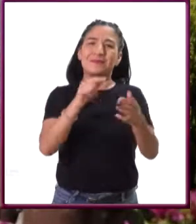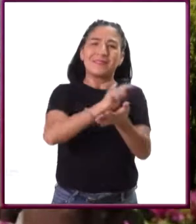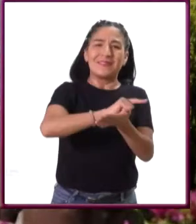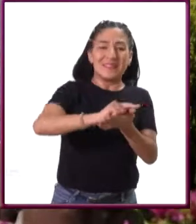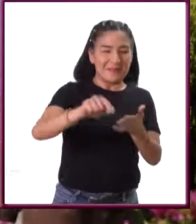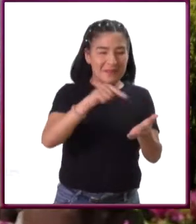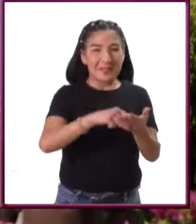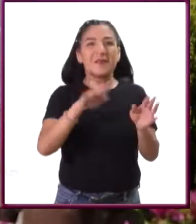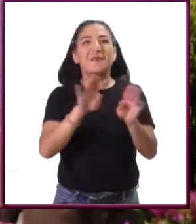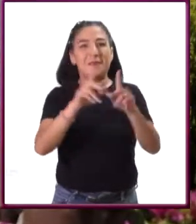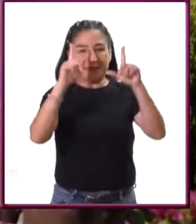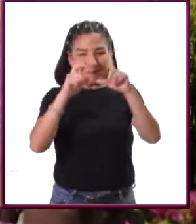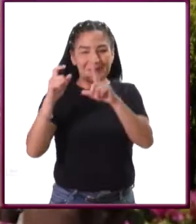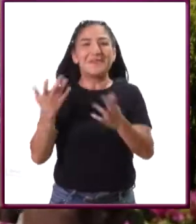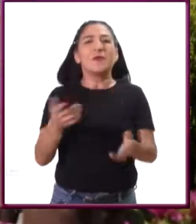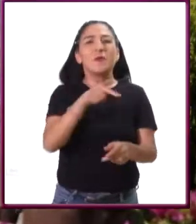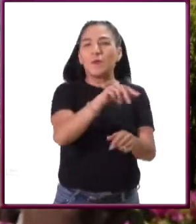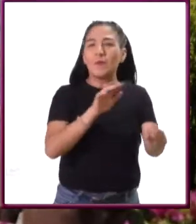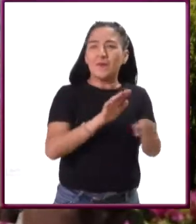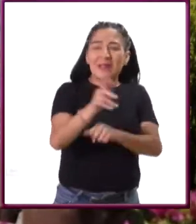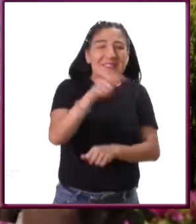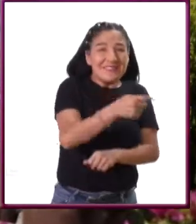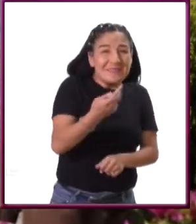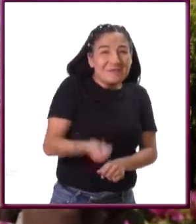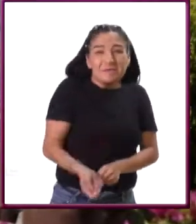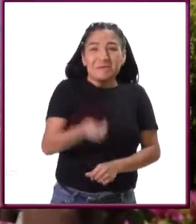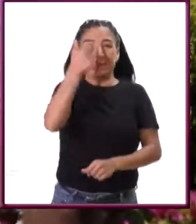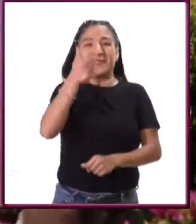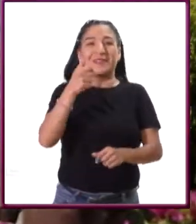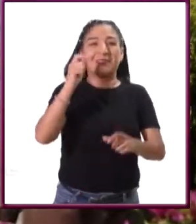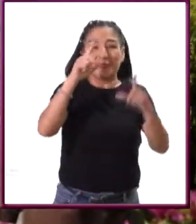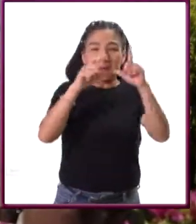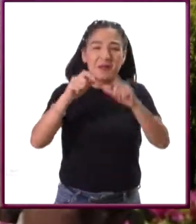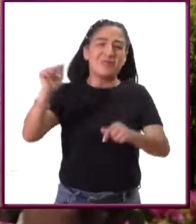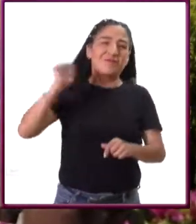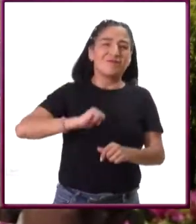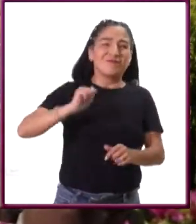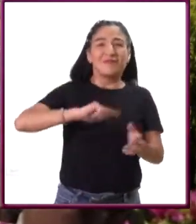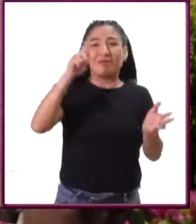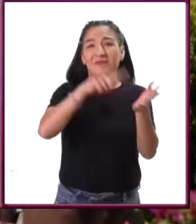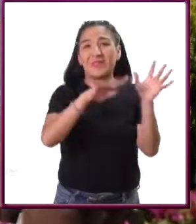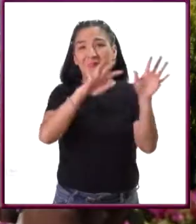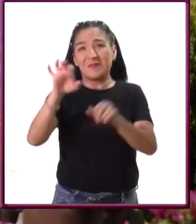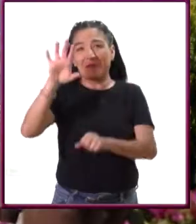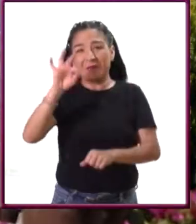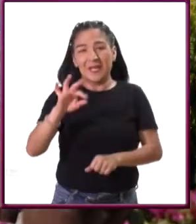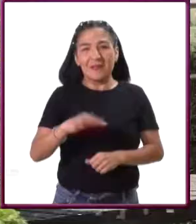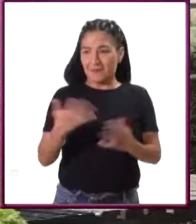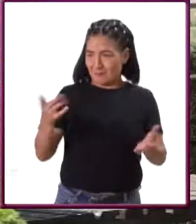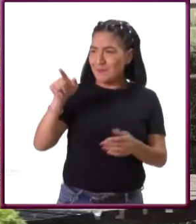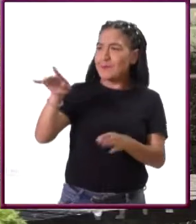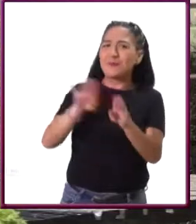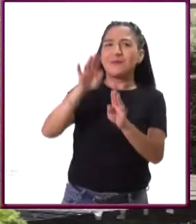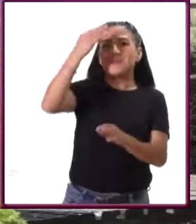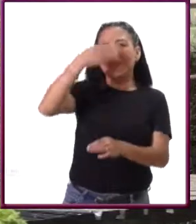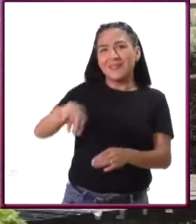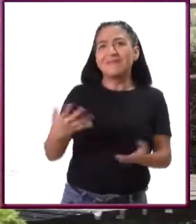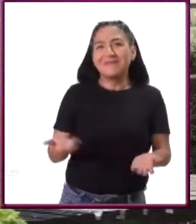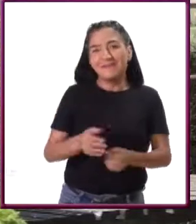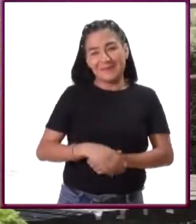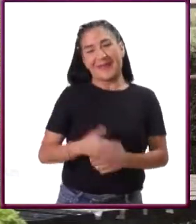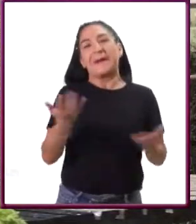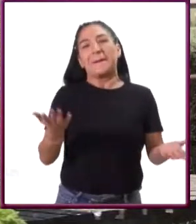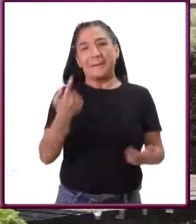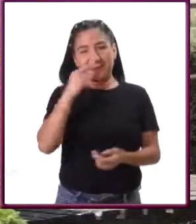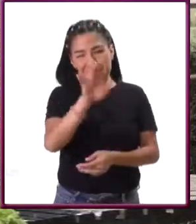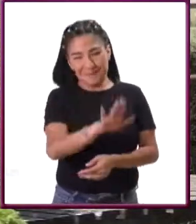impecable, la Brownie Reflex, ¿eh? Fue de las primeras cámaras reflex que se hicieron allá por los años 40. Uy, ¿cómo es que sabes tanto de eso?